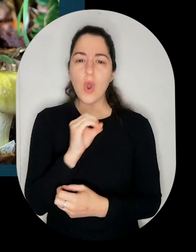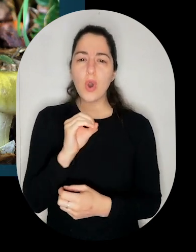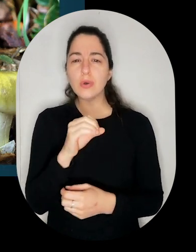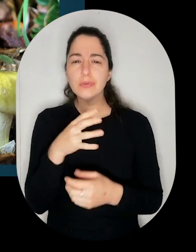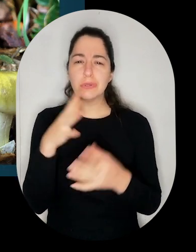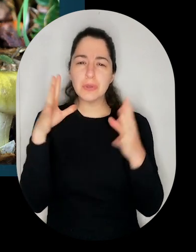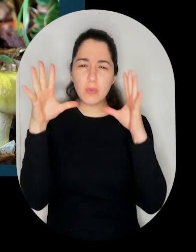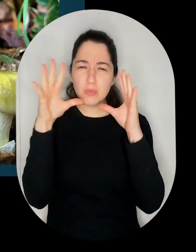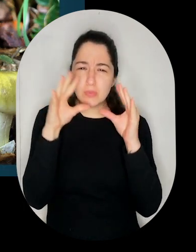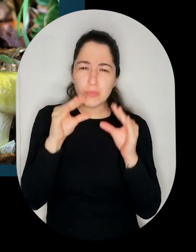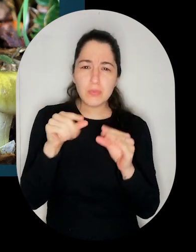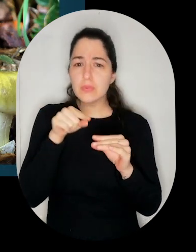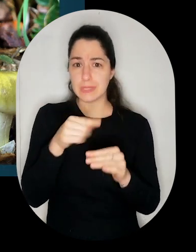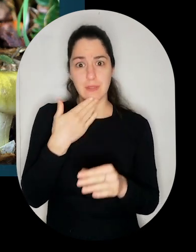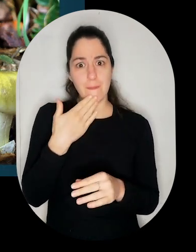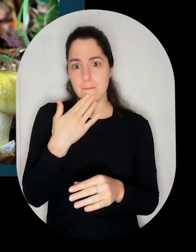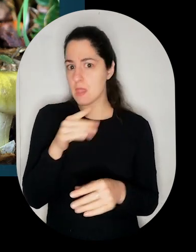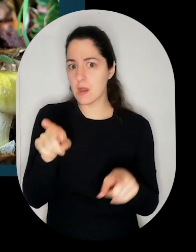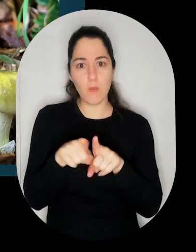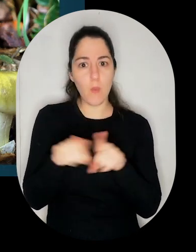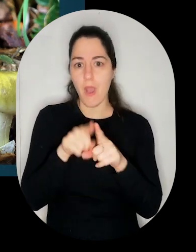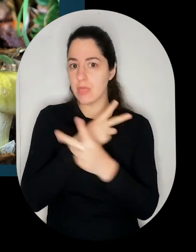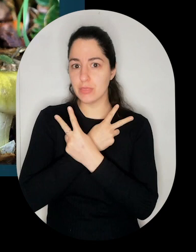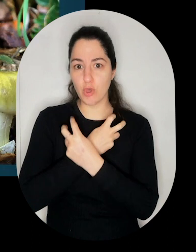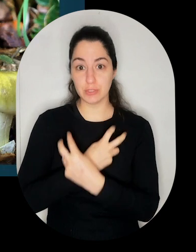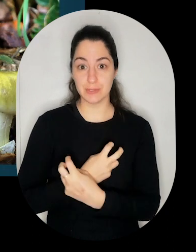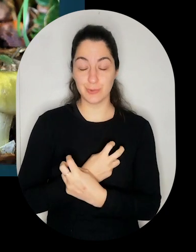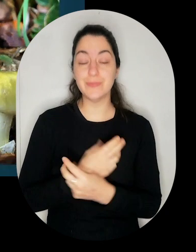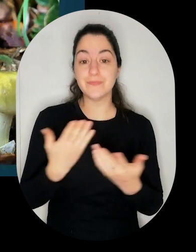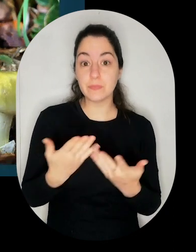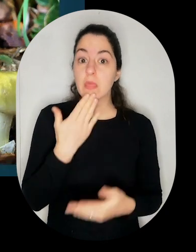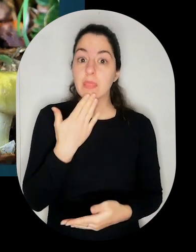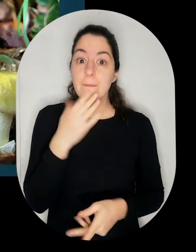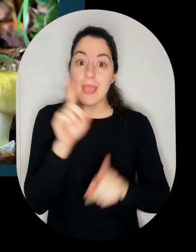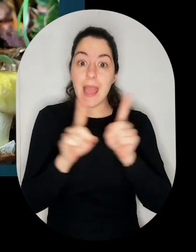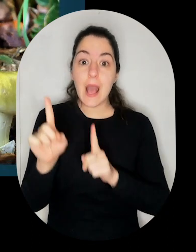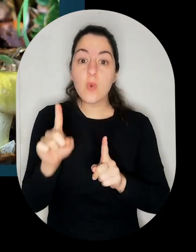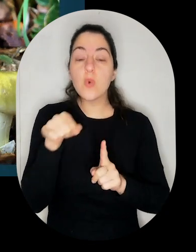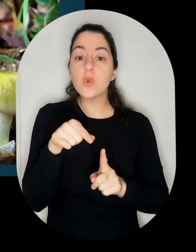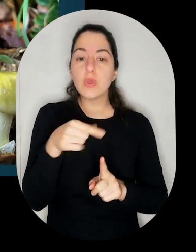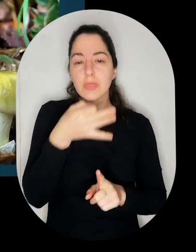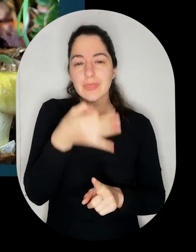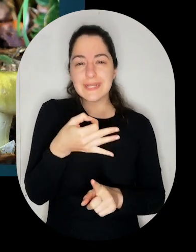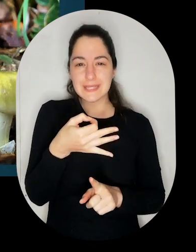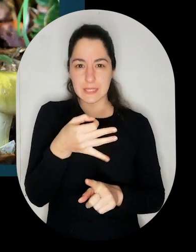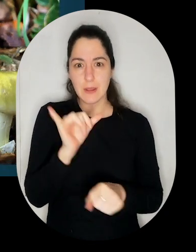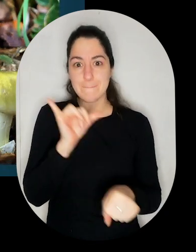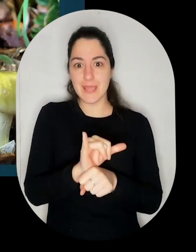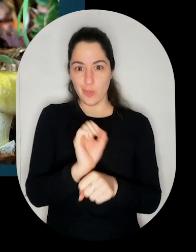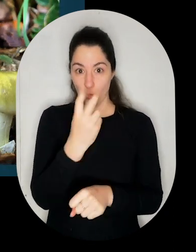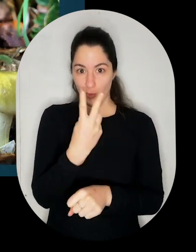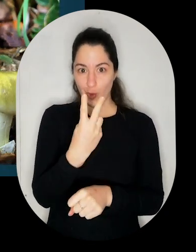muy pálidos y son extremadamente tóxicos. Por otro lado, tenemos el mito de que hongos consumidos por animales o insectos son